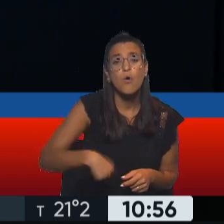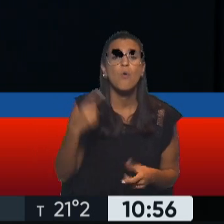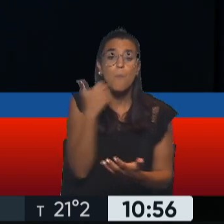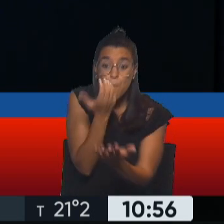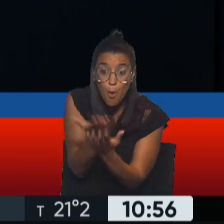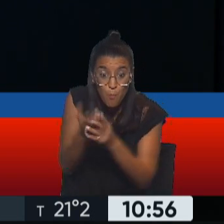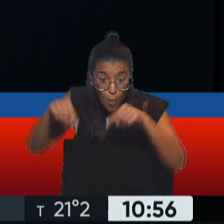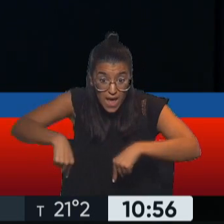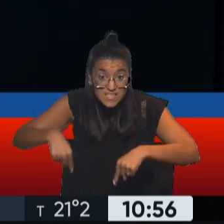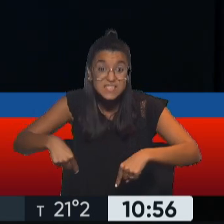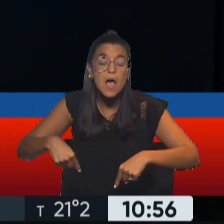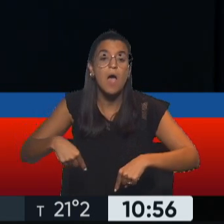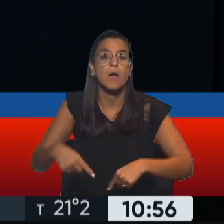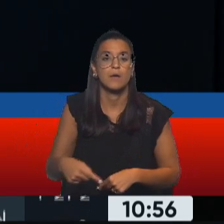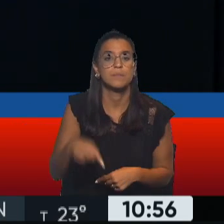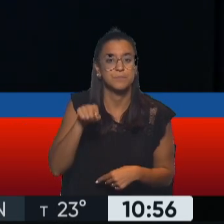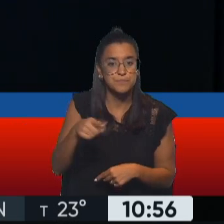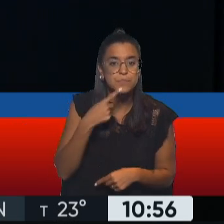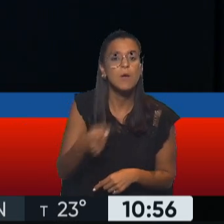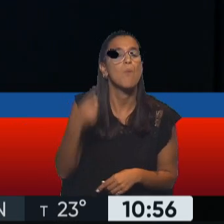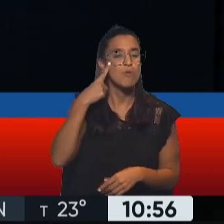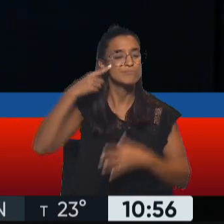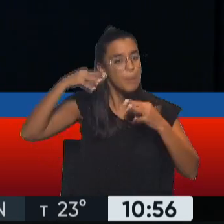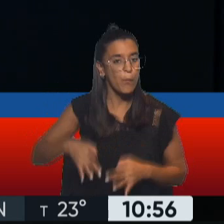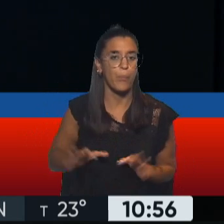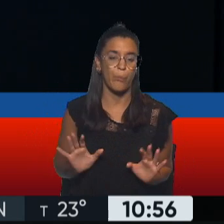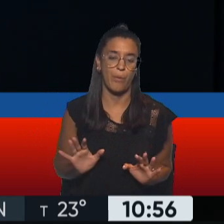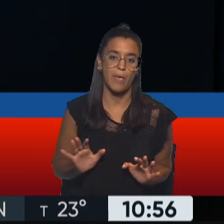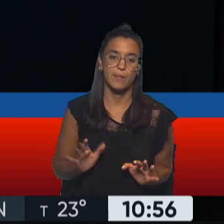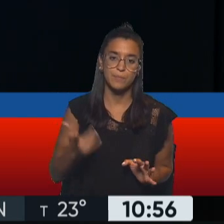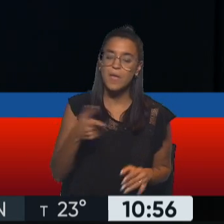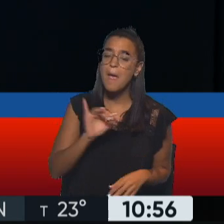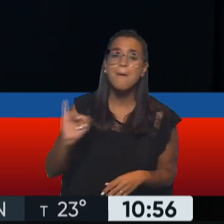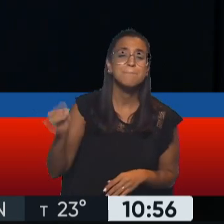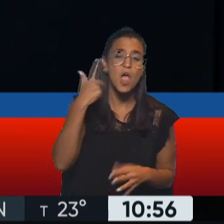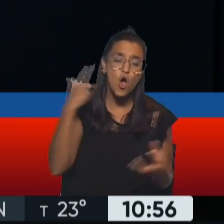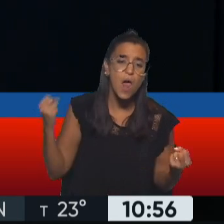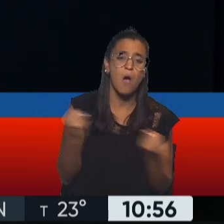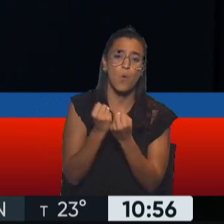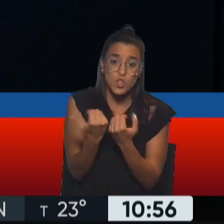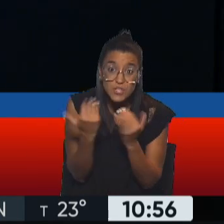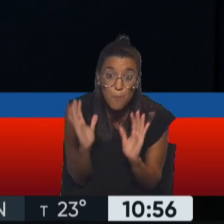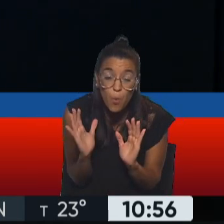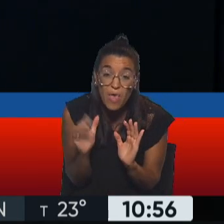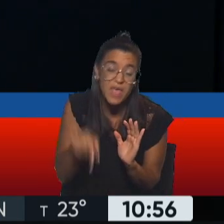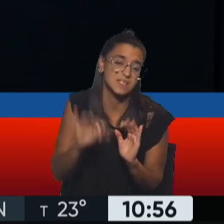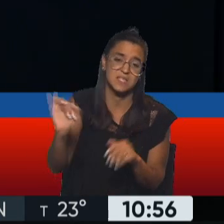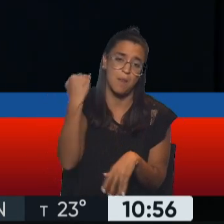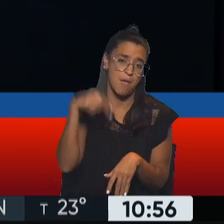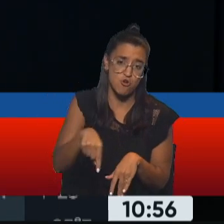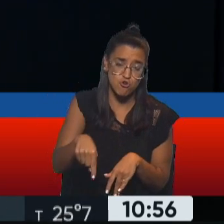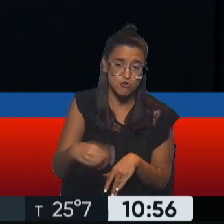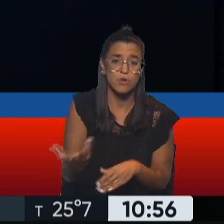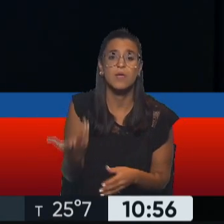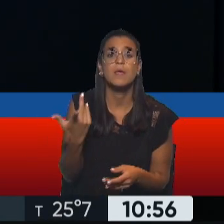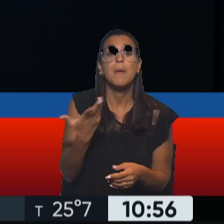alternativa que es la razonable. Se llegó al mejor acuerdo que se podía lograr y